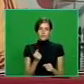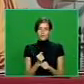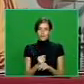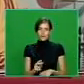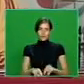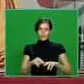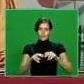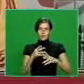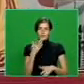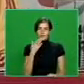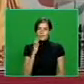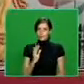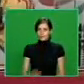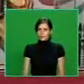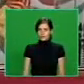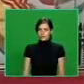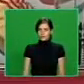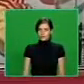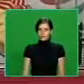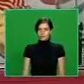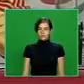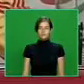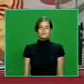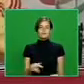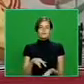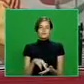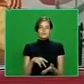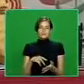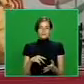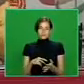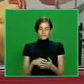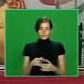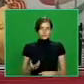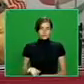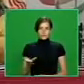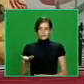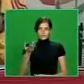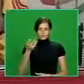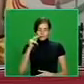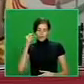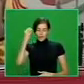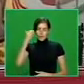menos fíjense lo que es importante